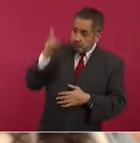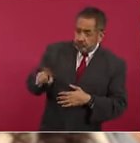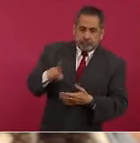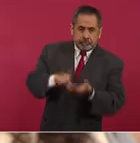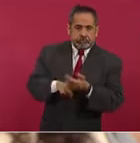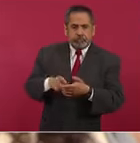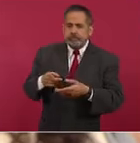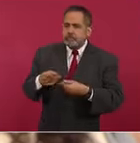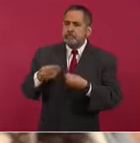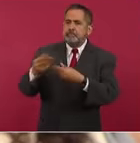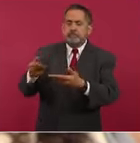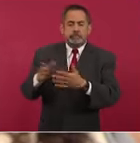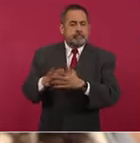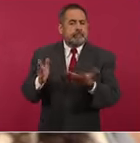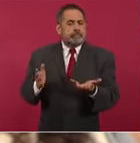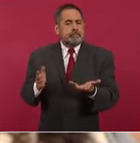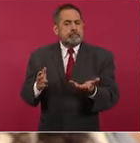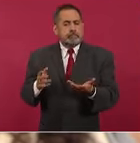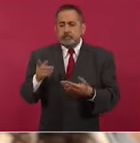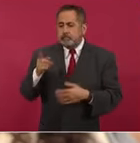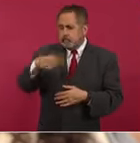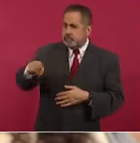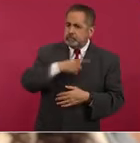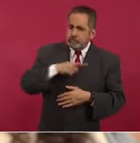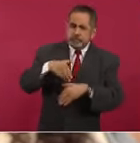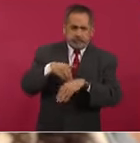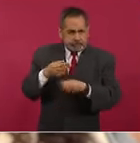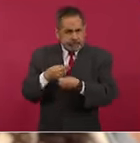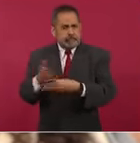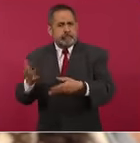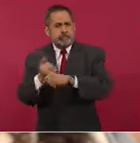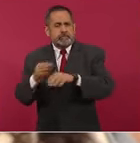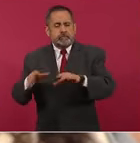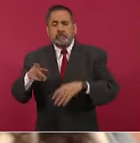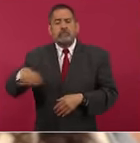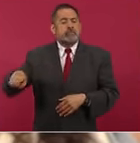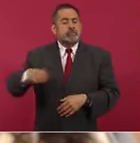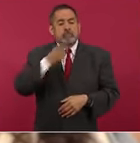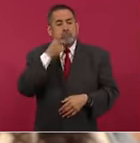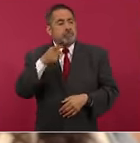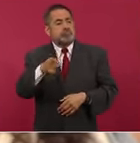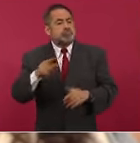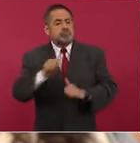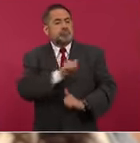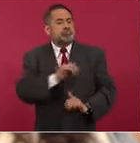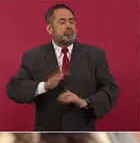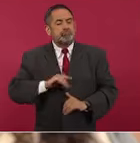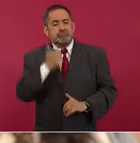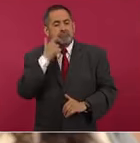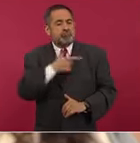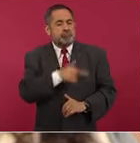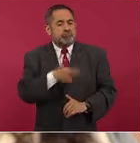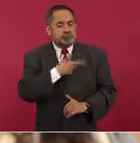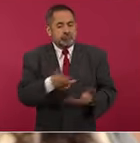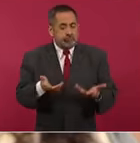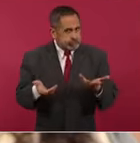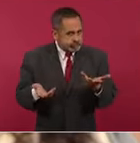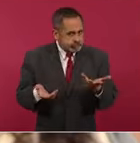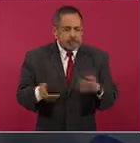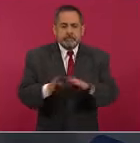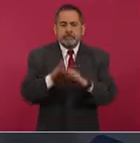después de las peticiones del GIEI, instruyera de nuevo que se entregara toda la información necesaria. Pero incluso ayer, después de que se entregara parte